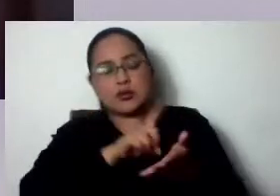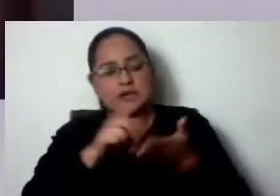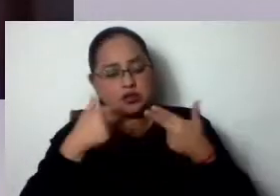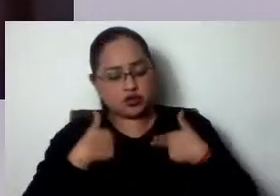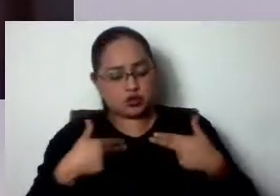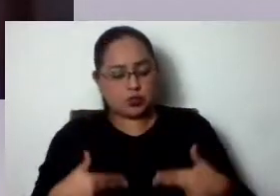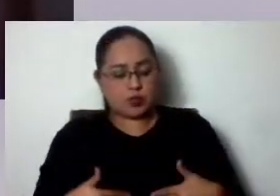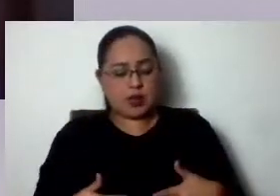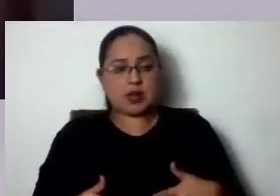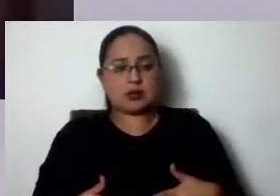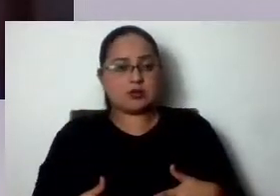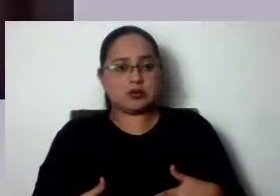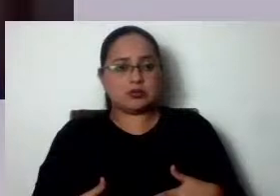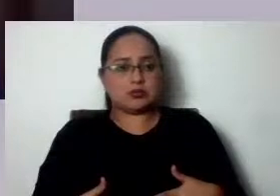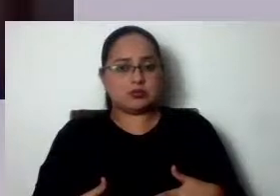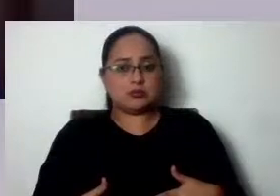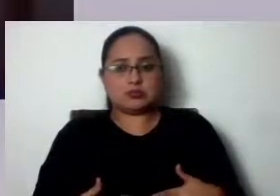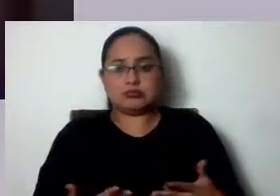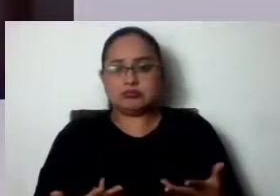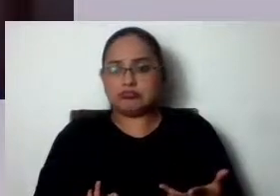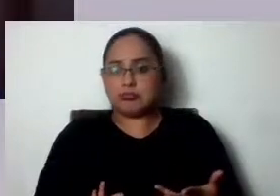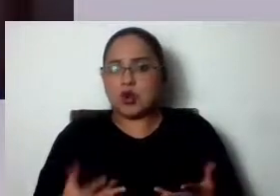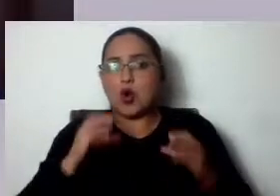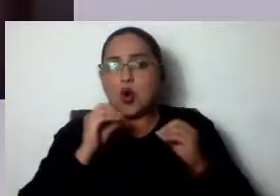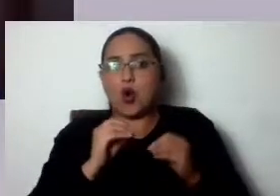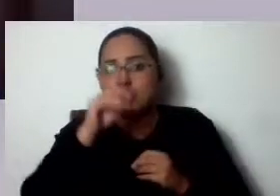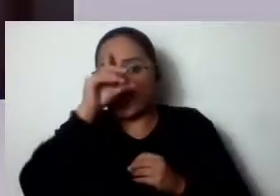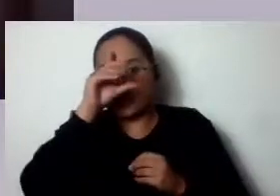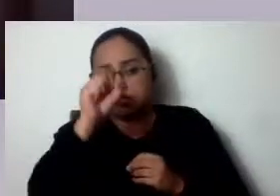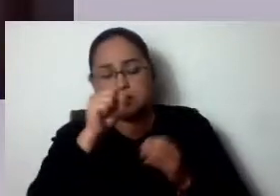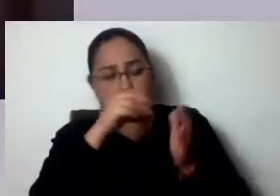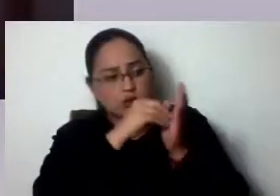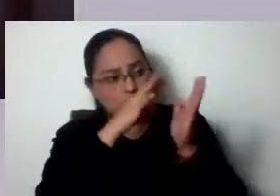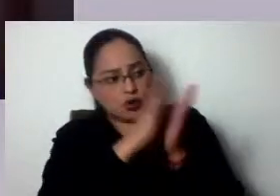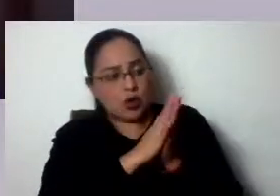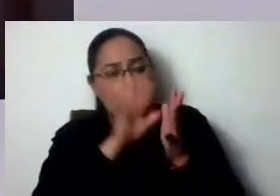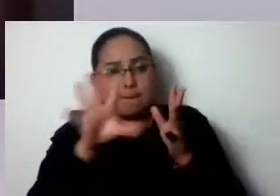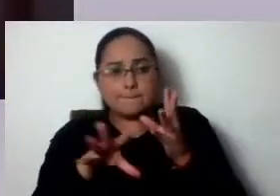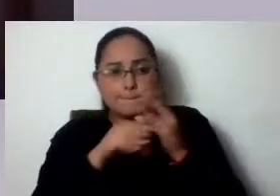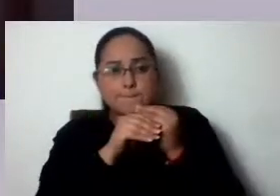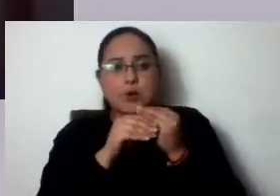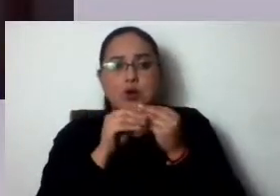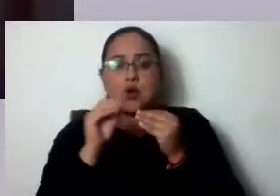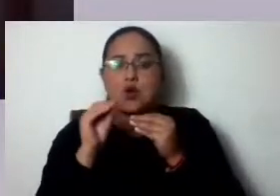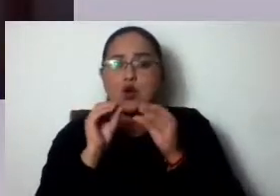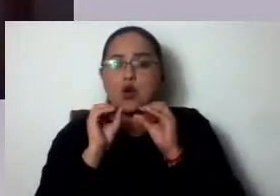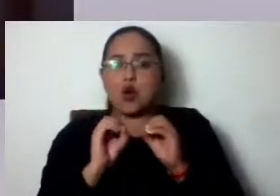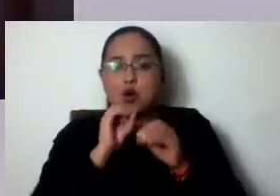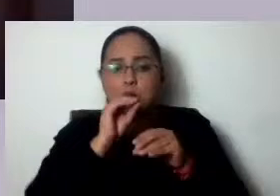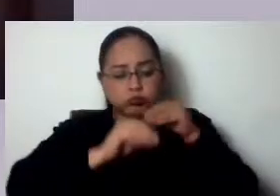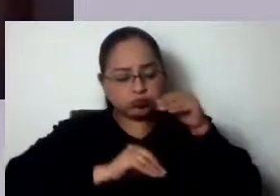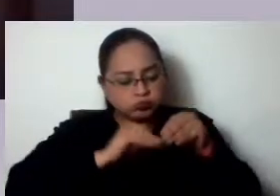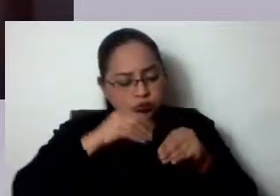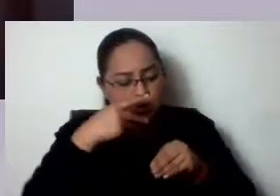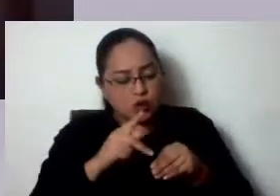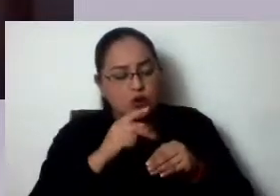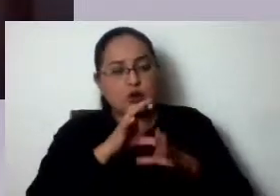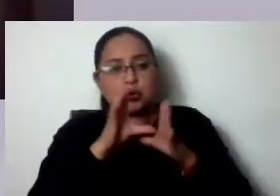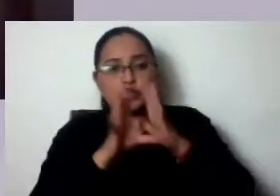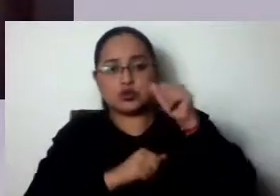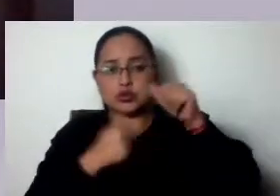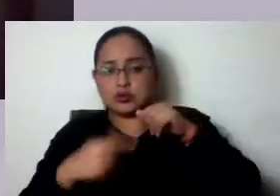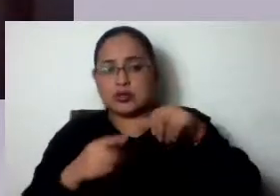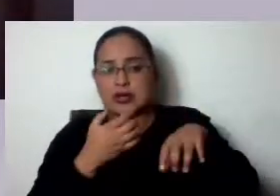hasta cualquier conceptualización ampliación o desarrollo de estos en el en la constitución local